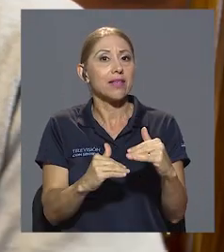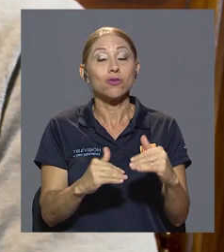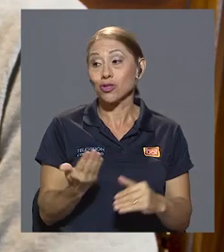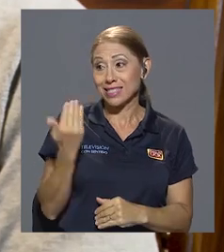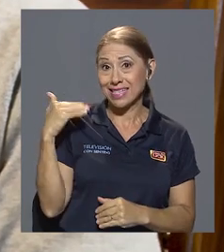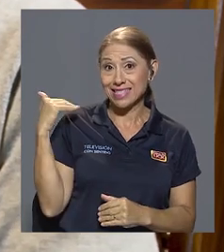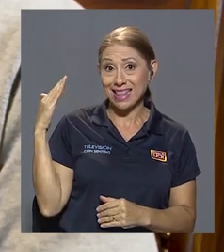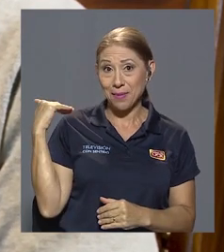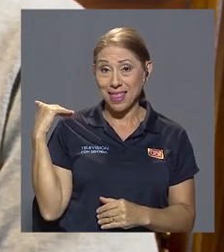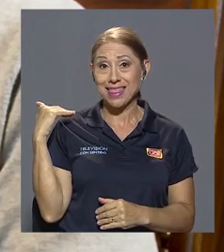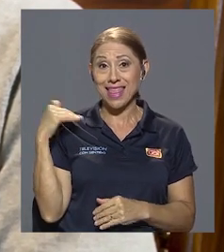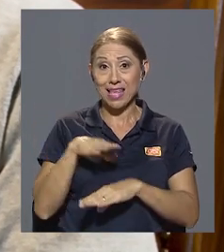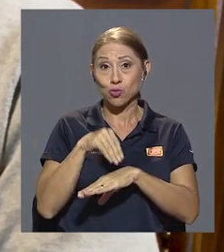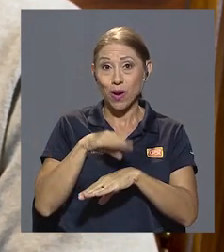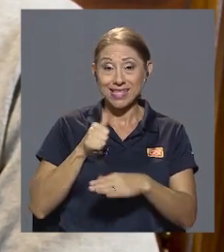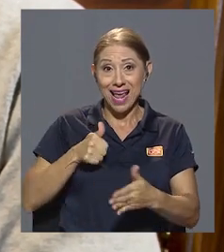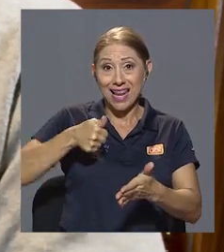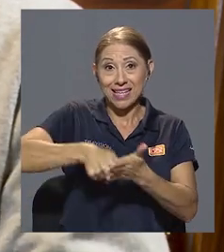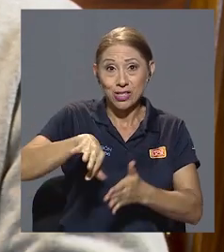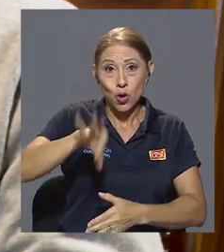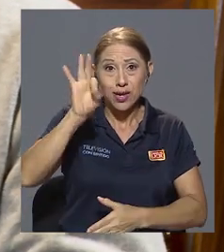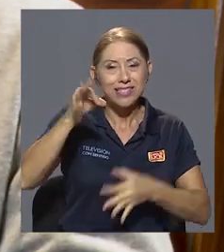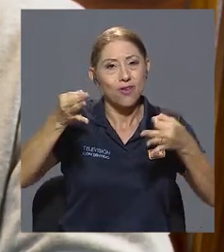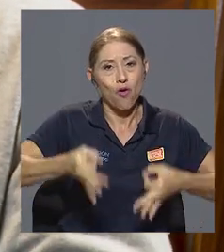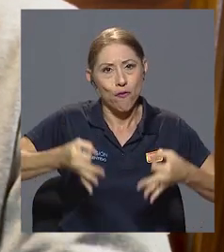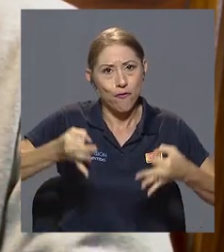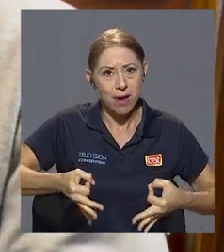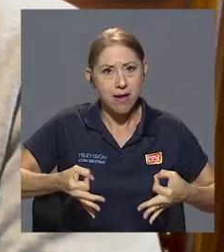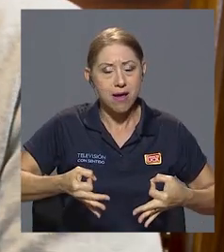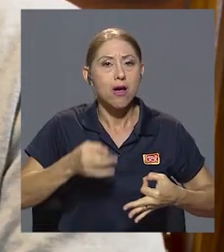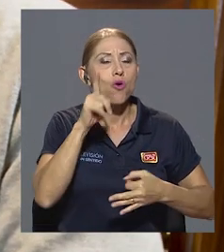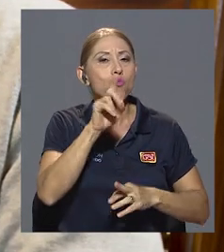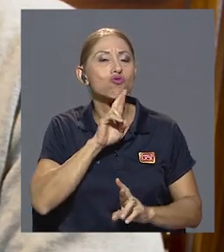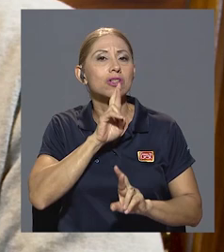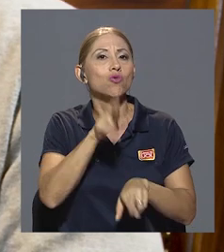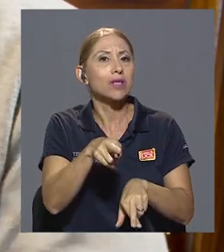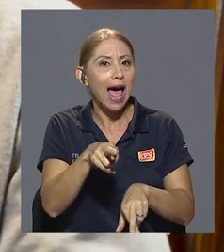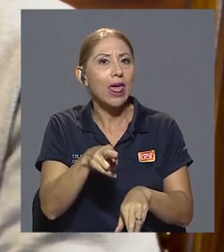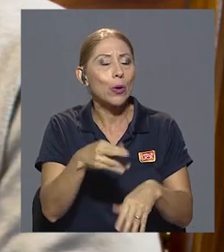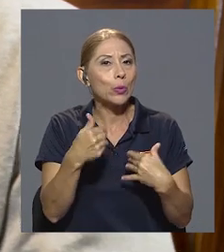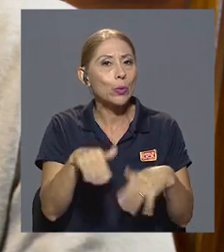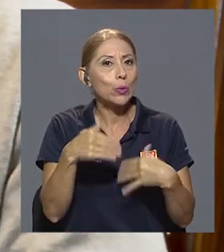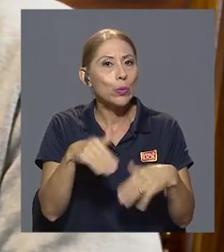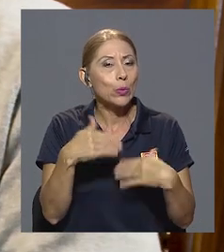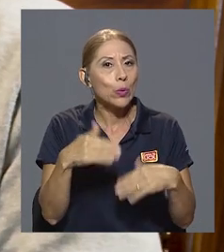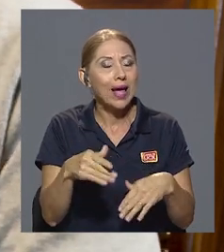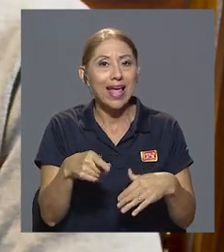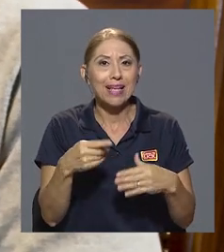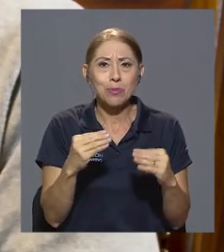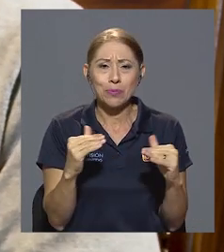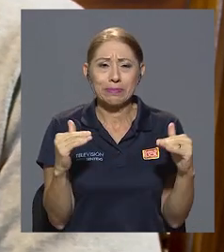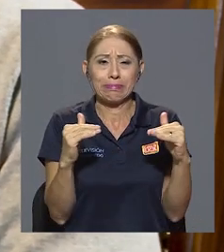recientes en suecia lo confirman resultado cerrado entre